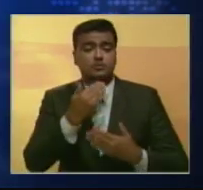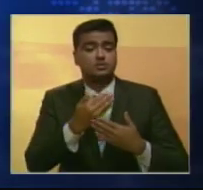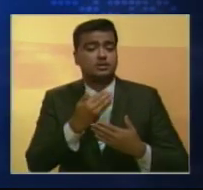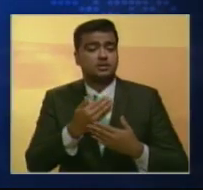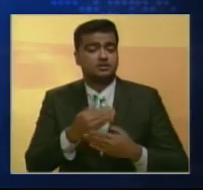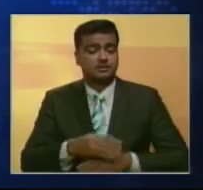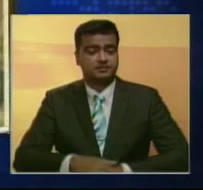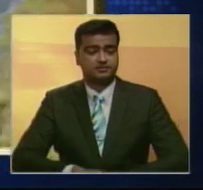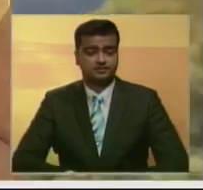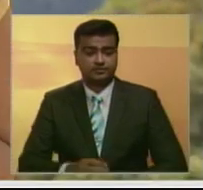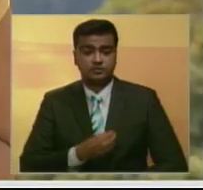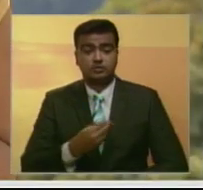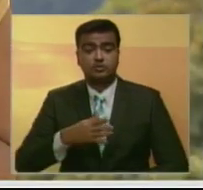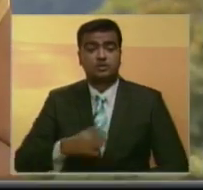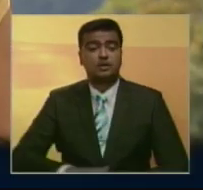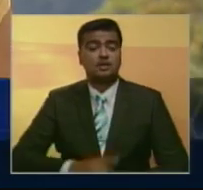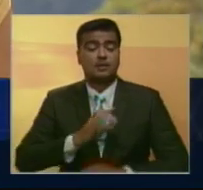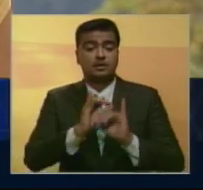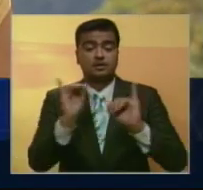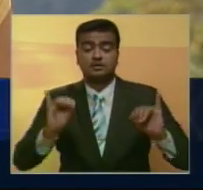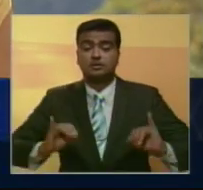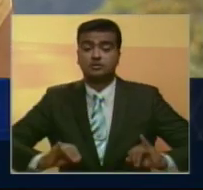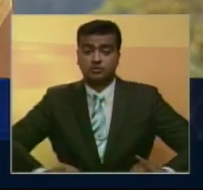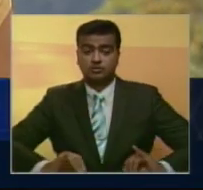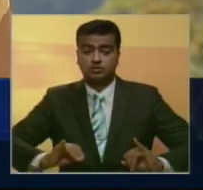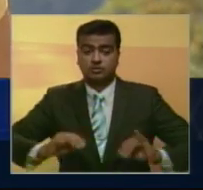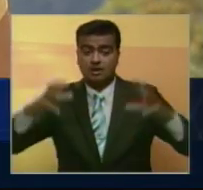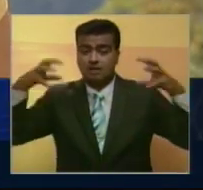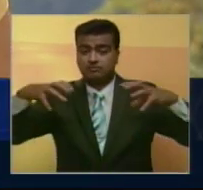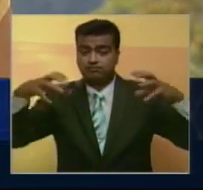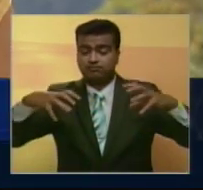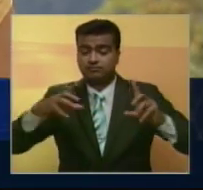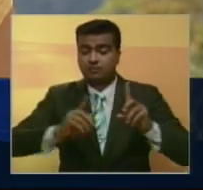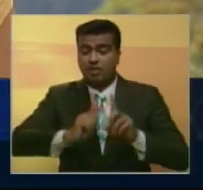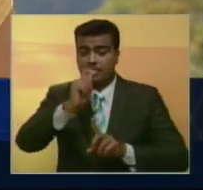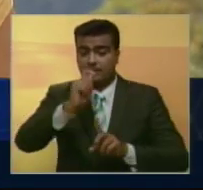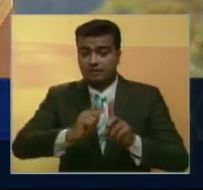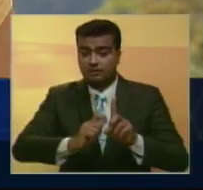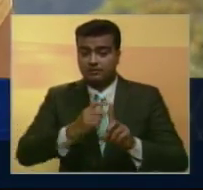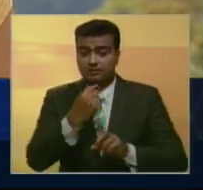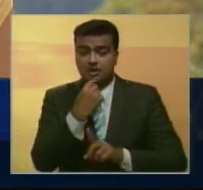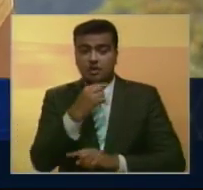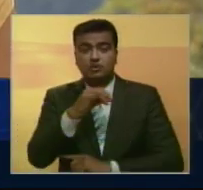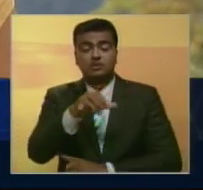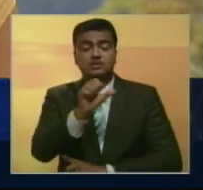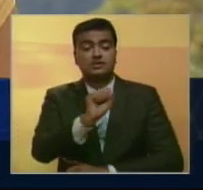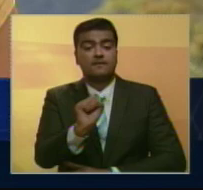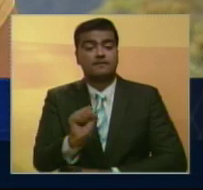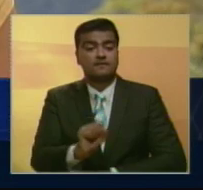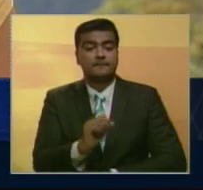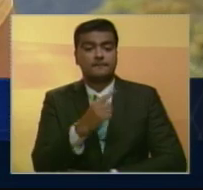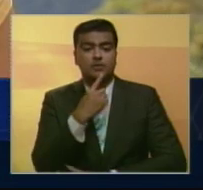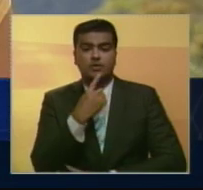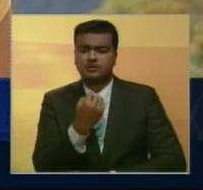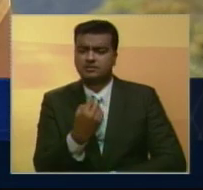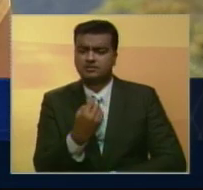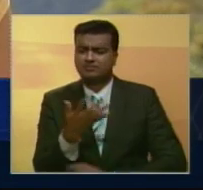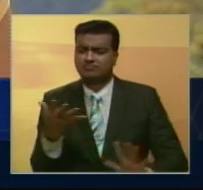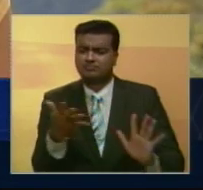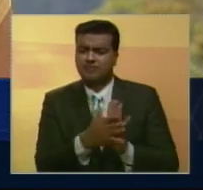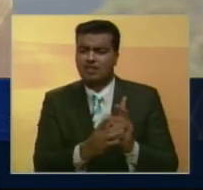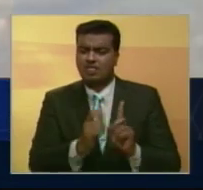desde los estudios. Nos encontramos en el Instituto Nacional de Meteorología e Hidrología, donde José Zavala, pronosticador, nos informará sobre